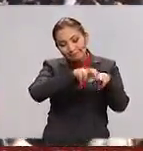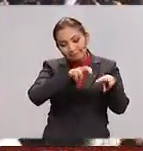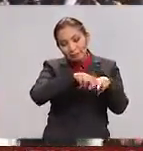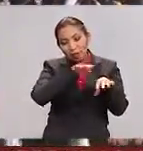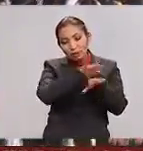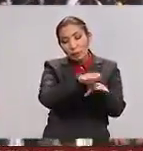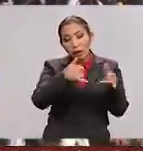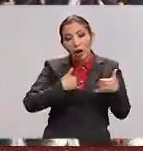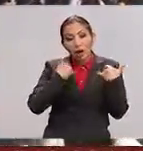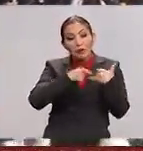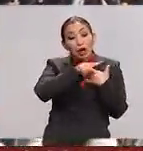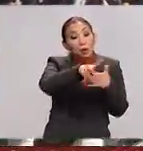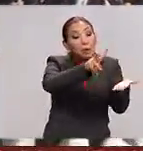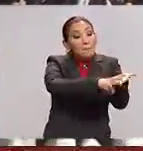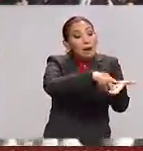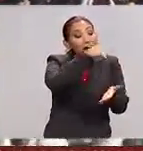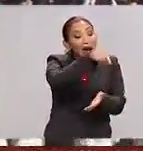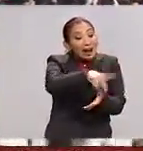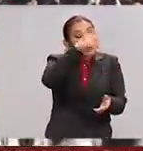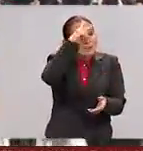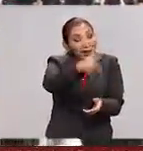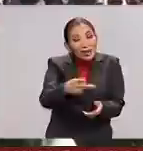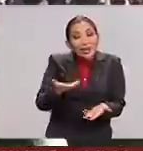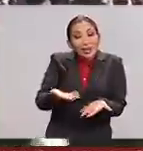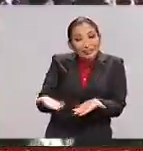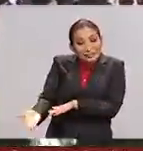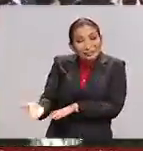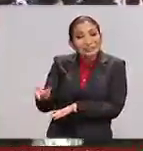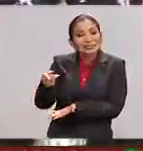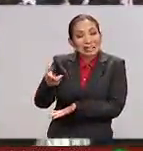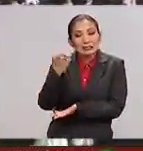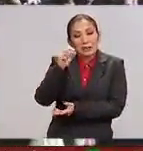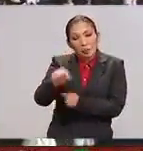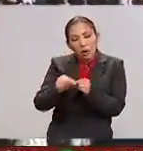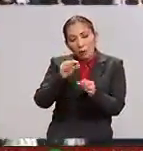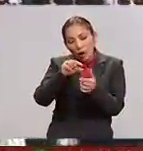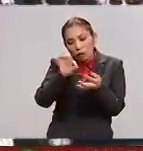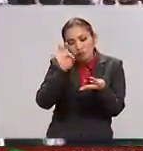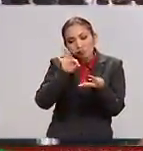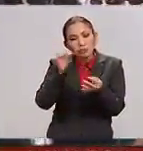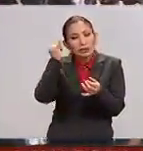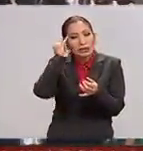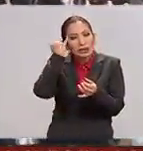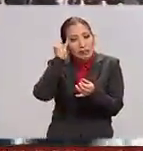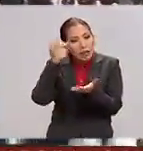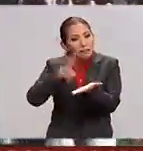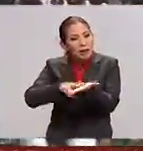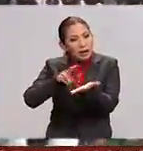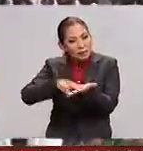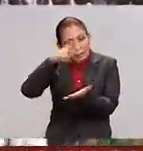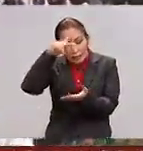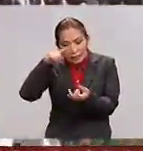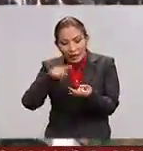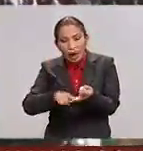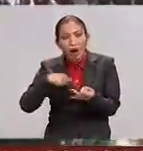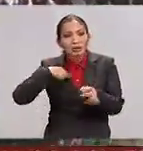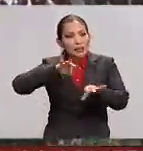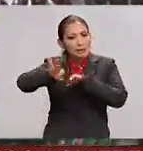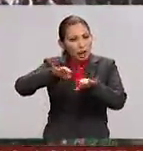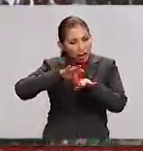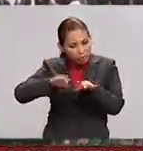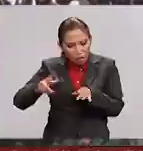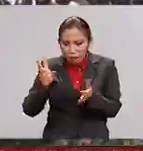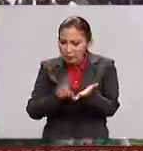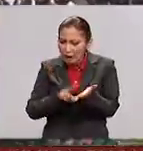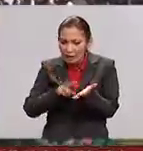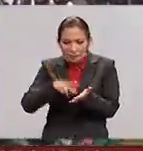los jóvenes como un valor de México, y así él ha ido señalando los indígenas como un valor de México. Hoy va a hablar con los trabajadores como un